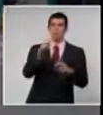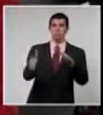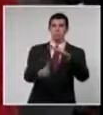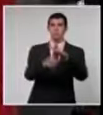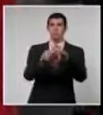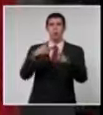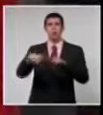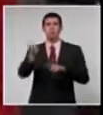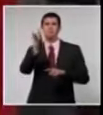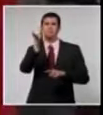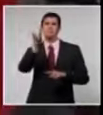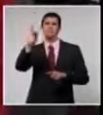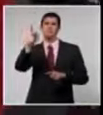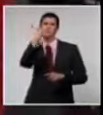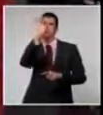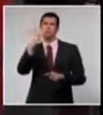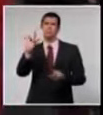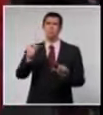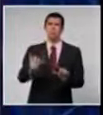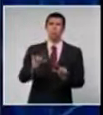frente al coronavirus.